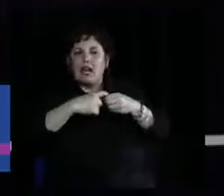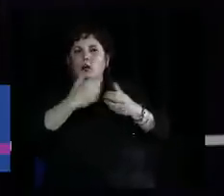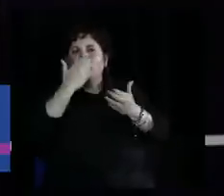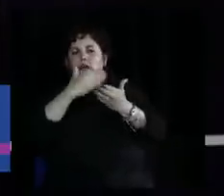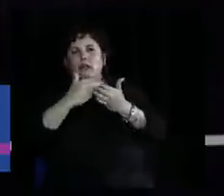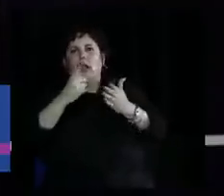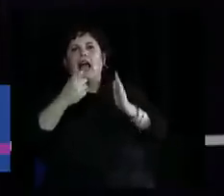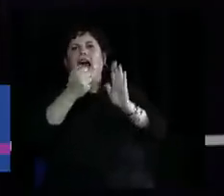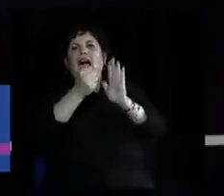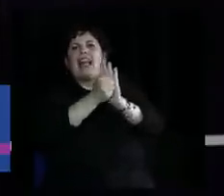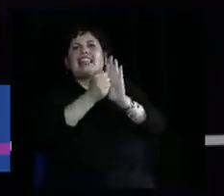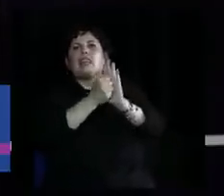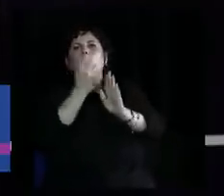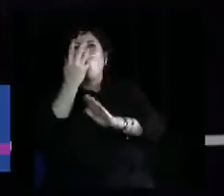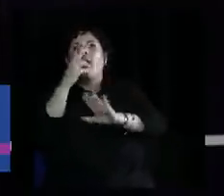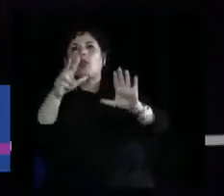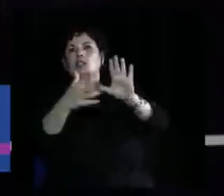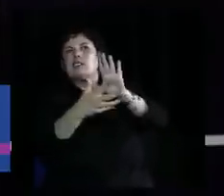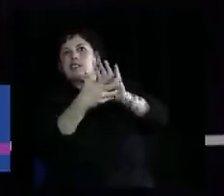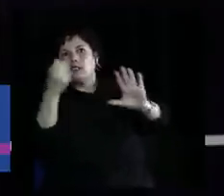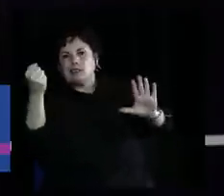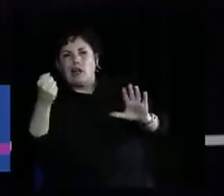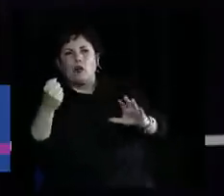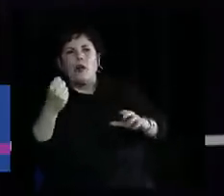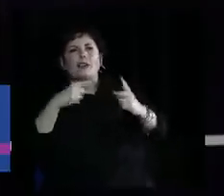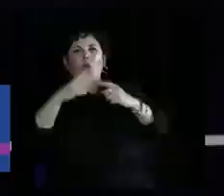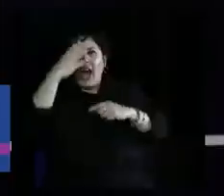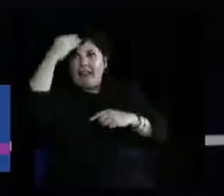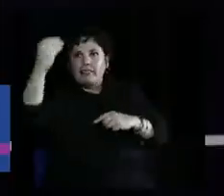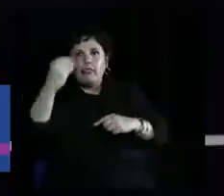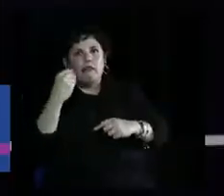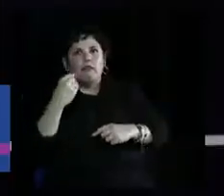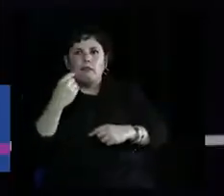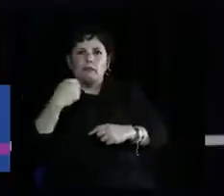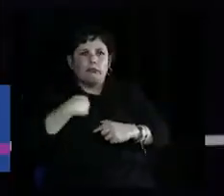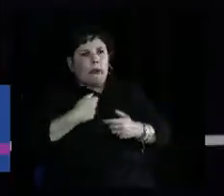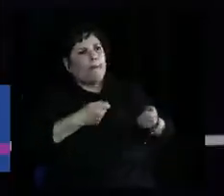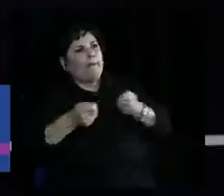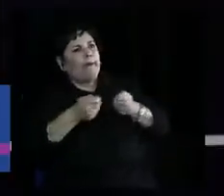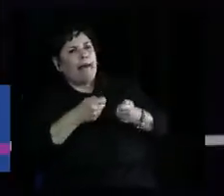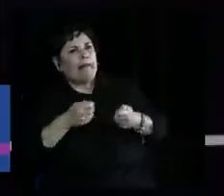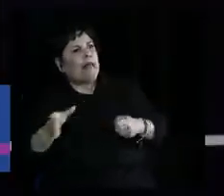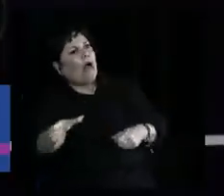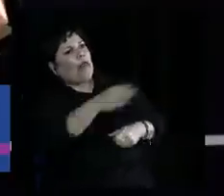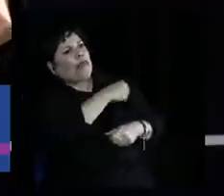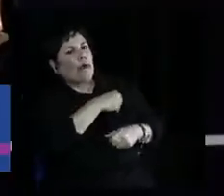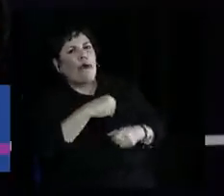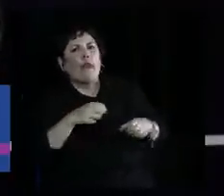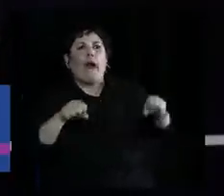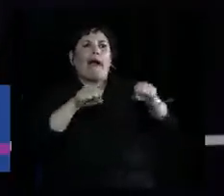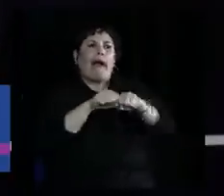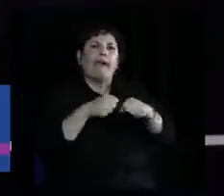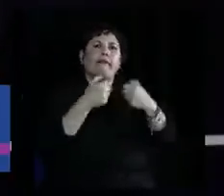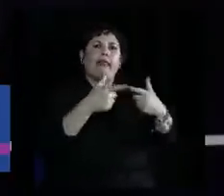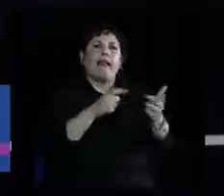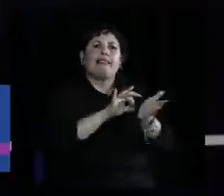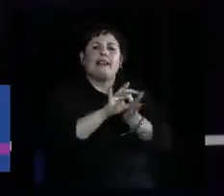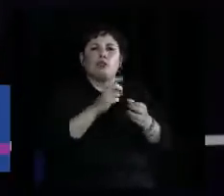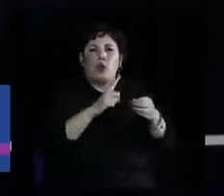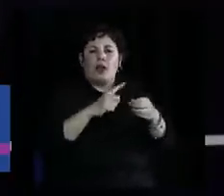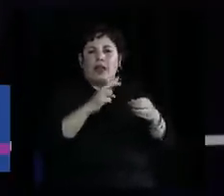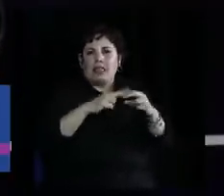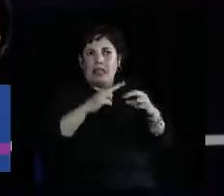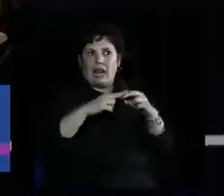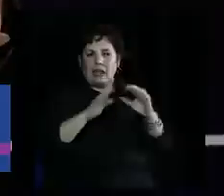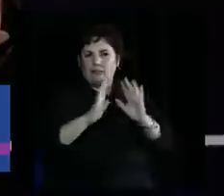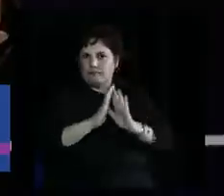se sacó el artículo 48, que obliga a Antel a prestar su infraestructura y le permite a los cableoperadores dar servicios de Internet. Como